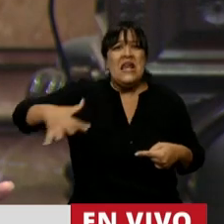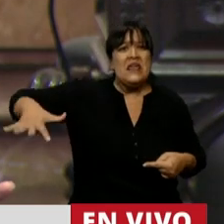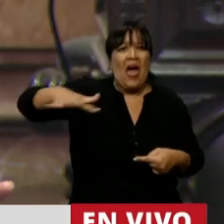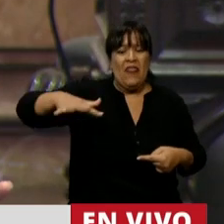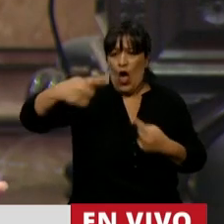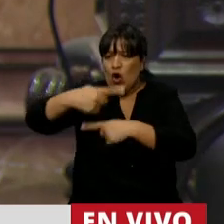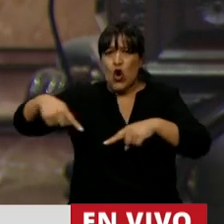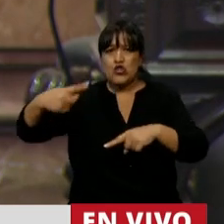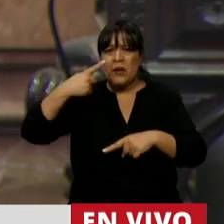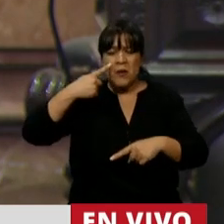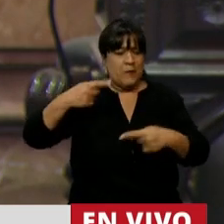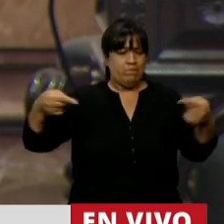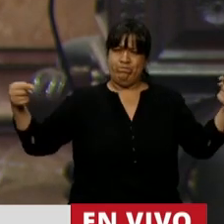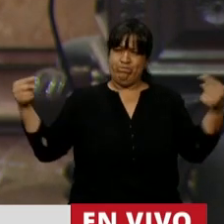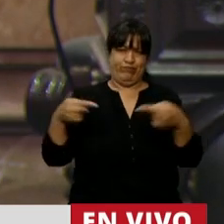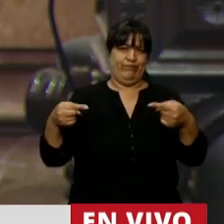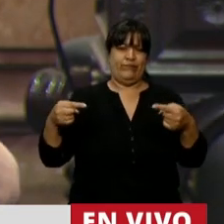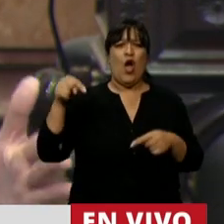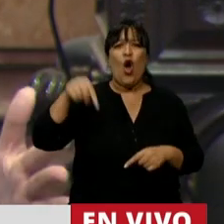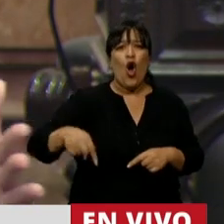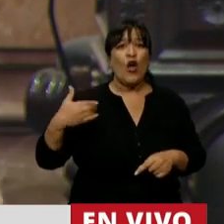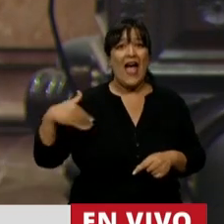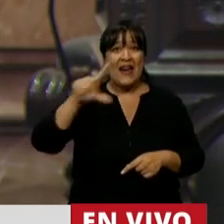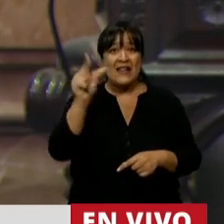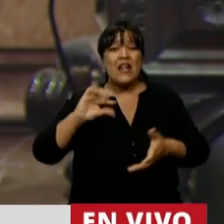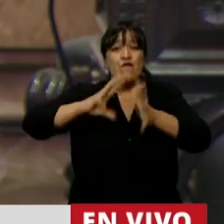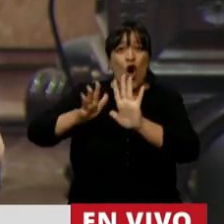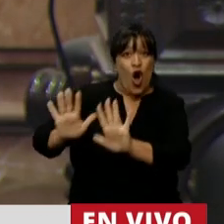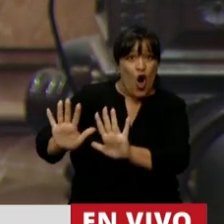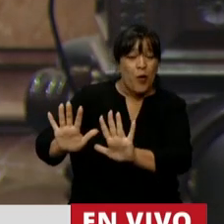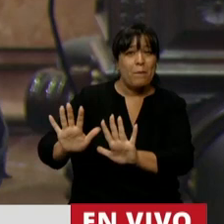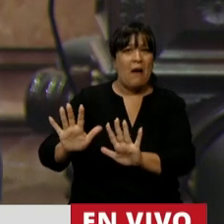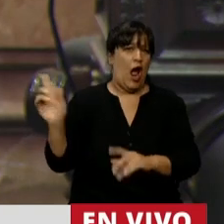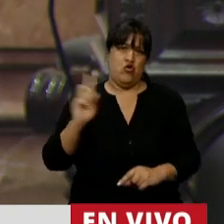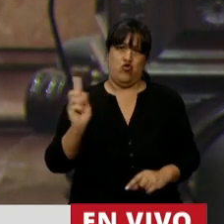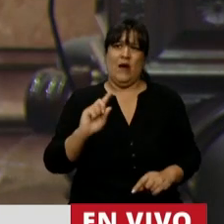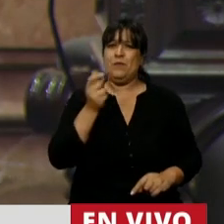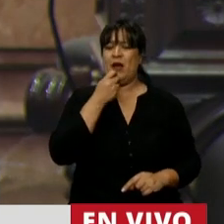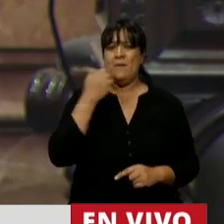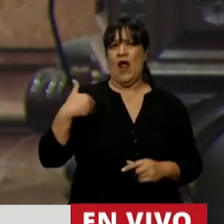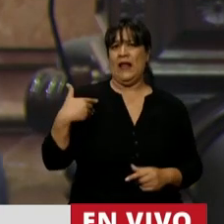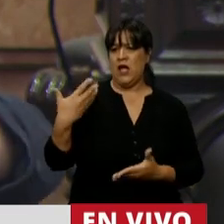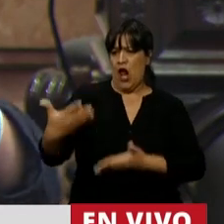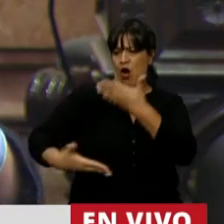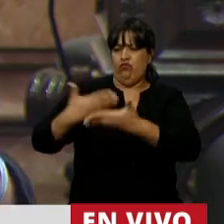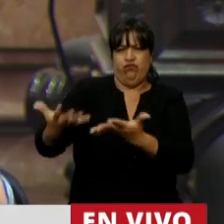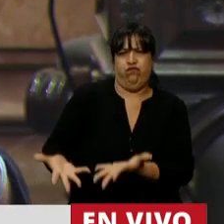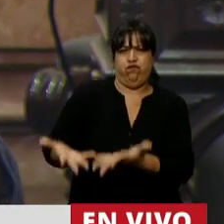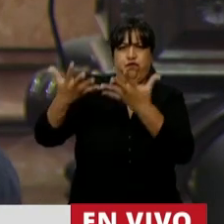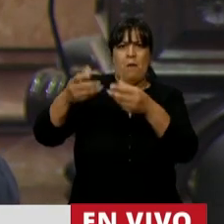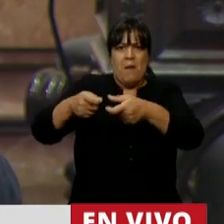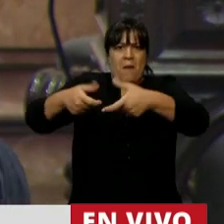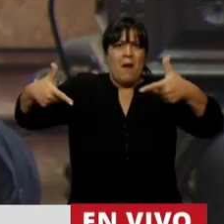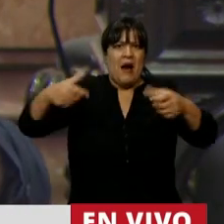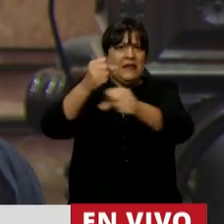vivimos. Hoy la Argentina que nosotros tenemos no es una Argentina de más crecimiento, de más